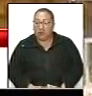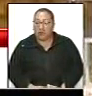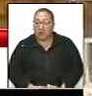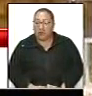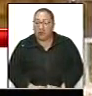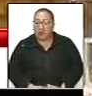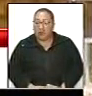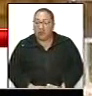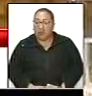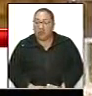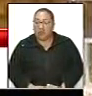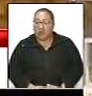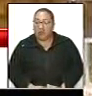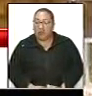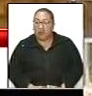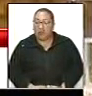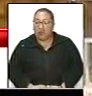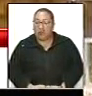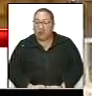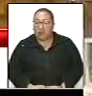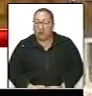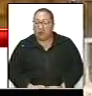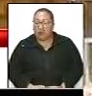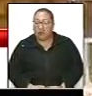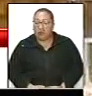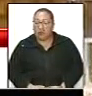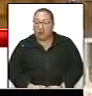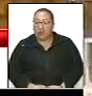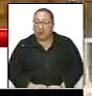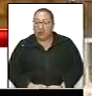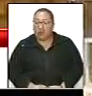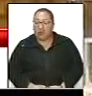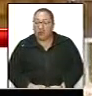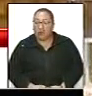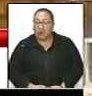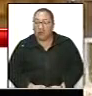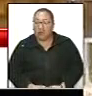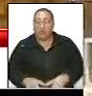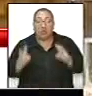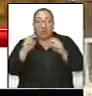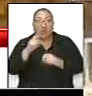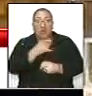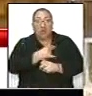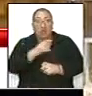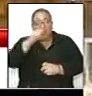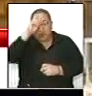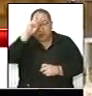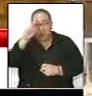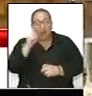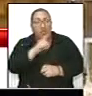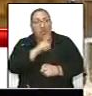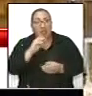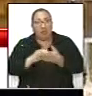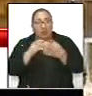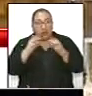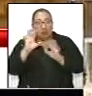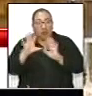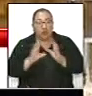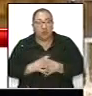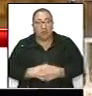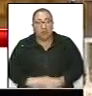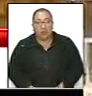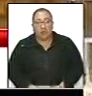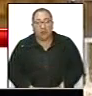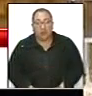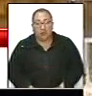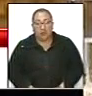decir es que los investigadores de las universidades peruanas están cada vez más publicando en este tipo de